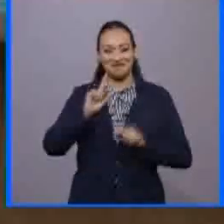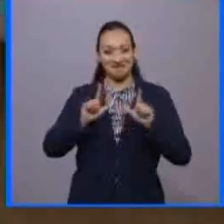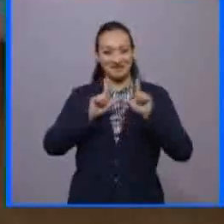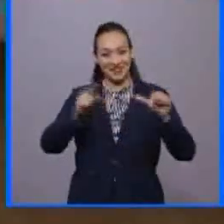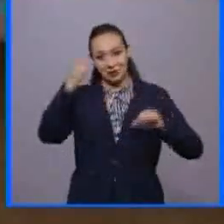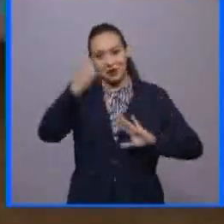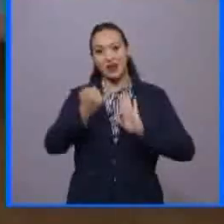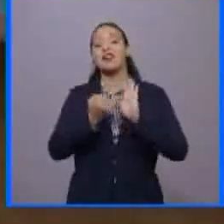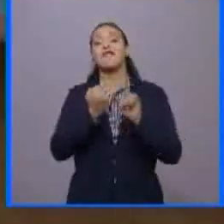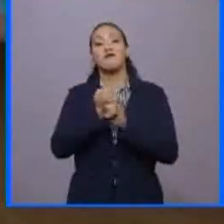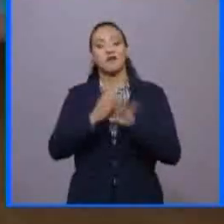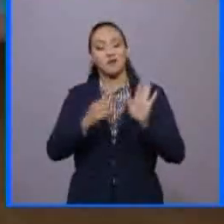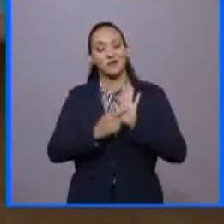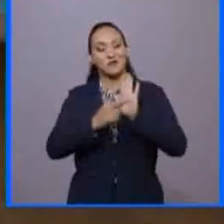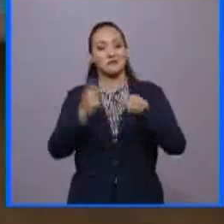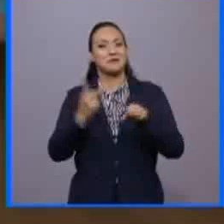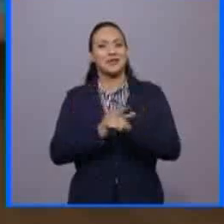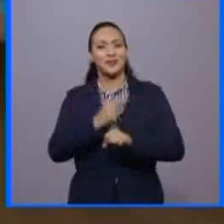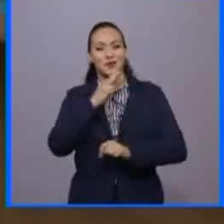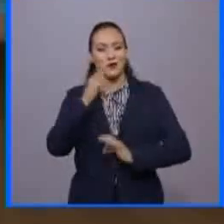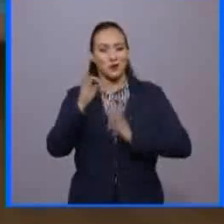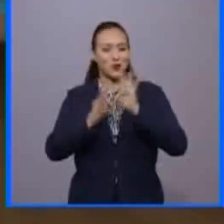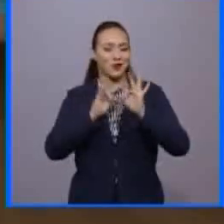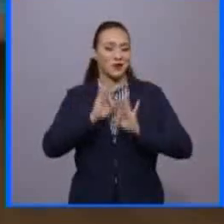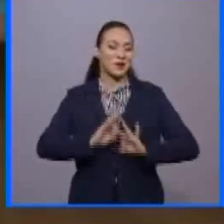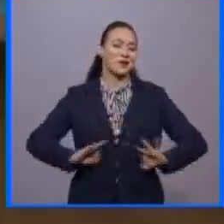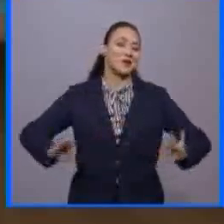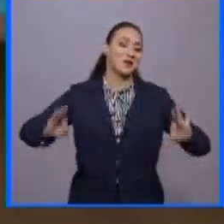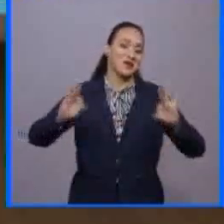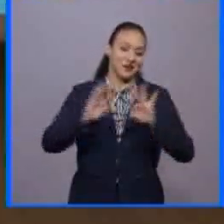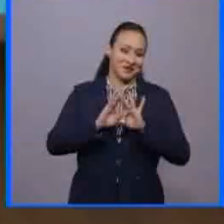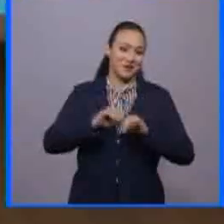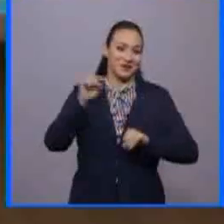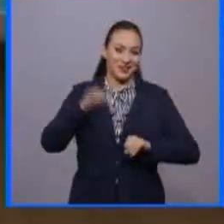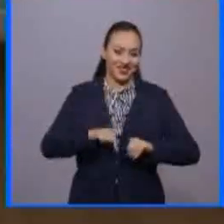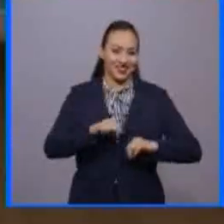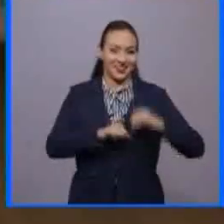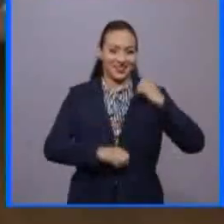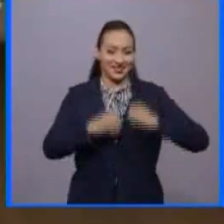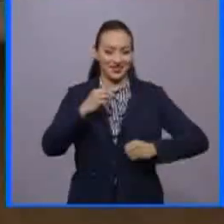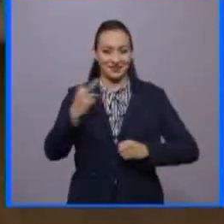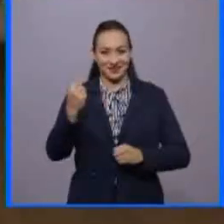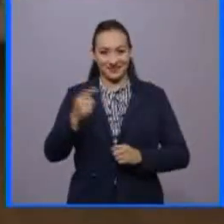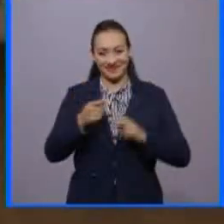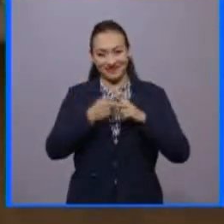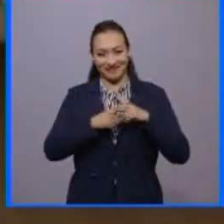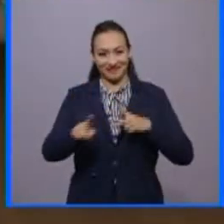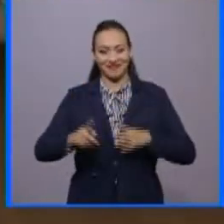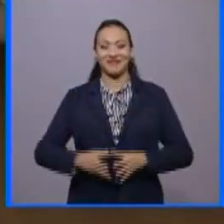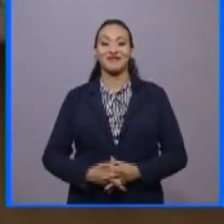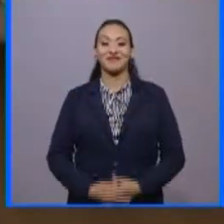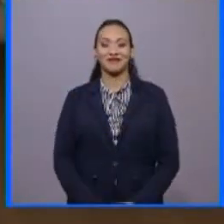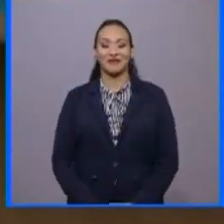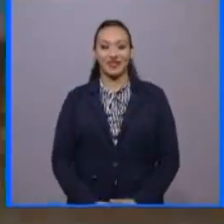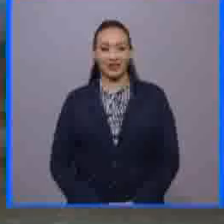listas para presentarle la información más importante del Poder Judicial de la Federación. Comenzamos.